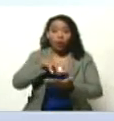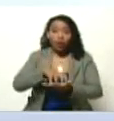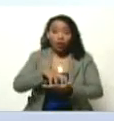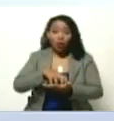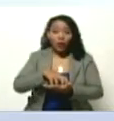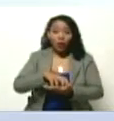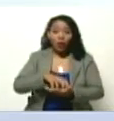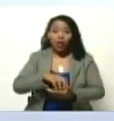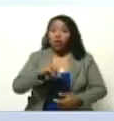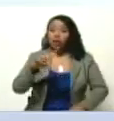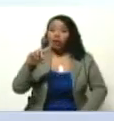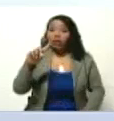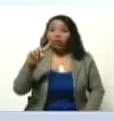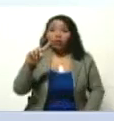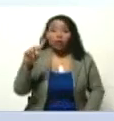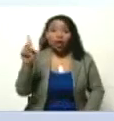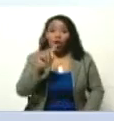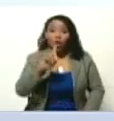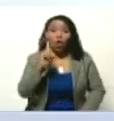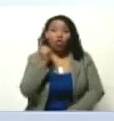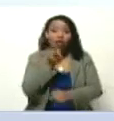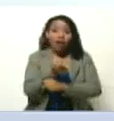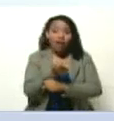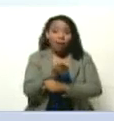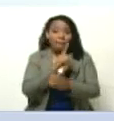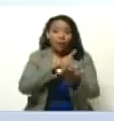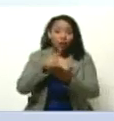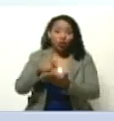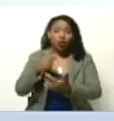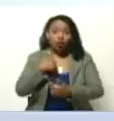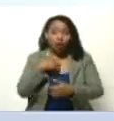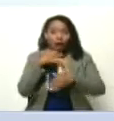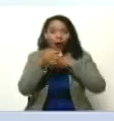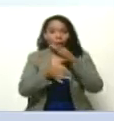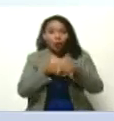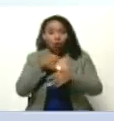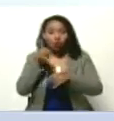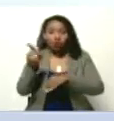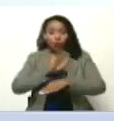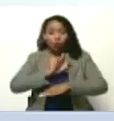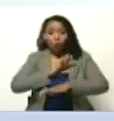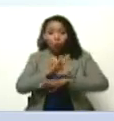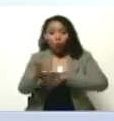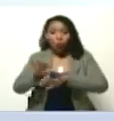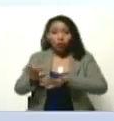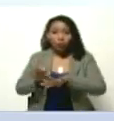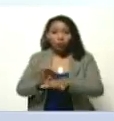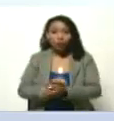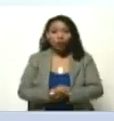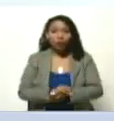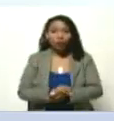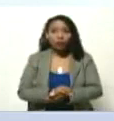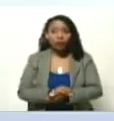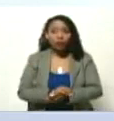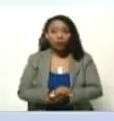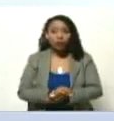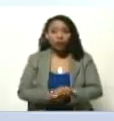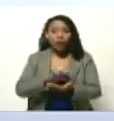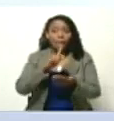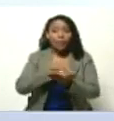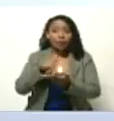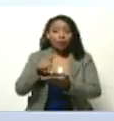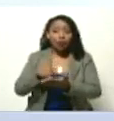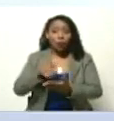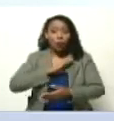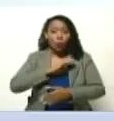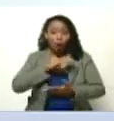no debe postularse. Me explico. En su municipio es miembro nato. En su